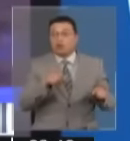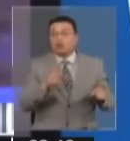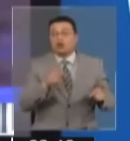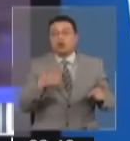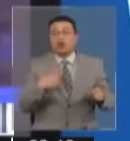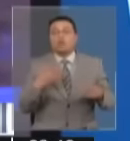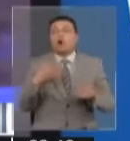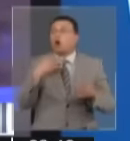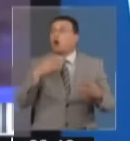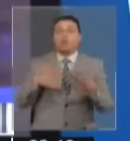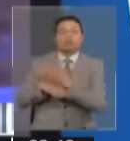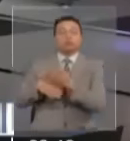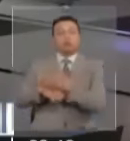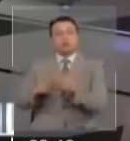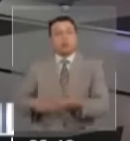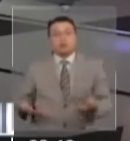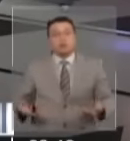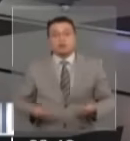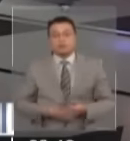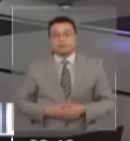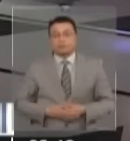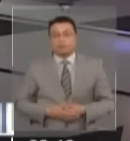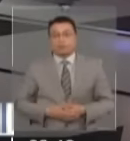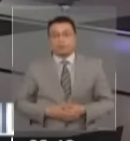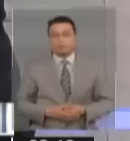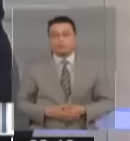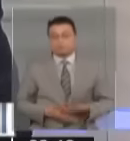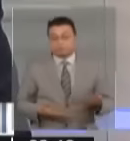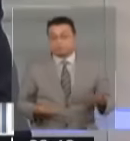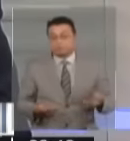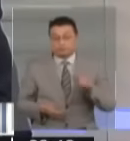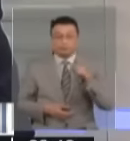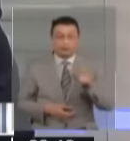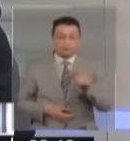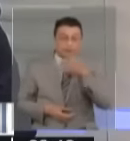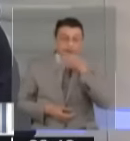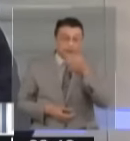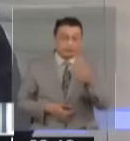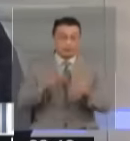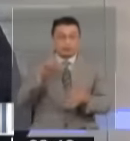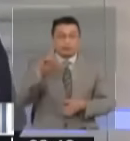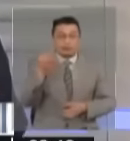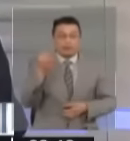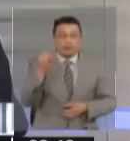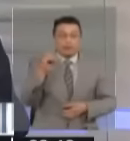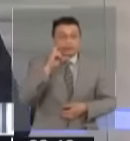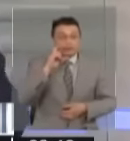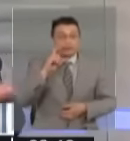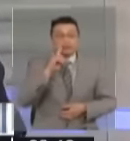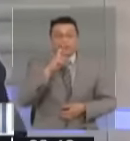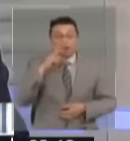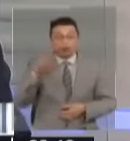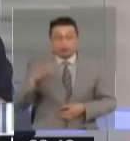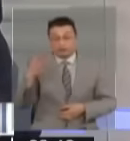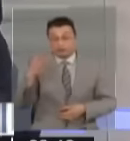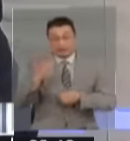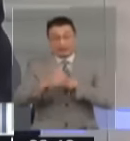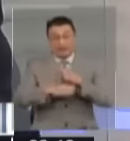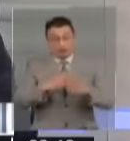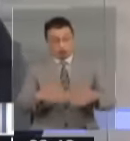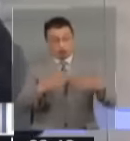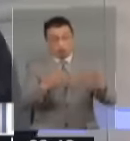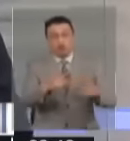utilizar? Ok, dejemos que responda. Sí. Bueno, el llamado a licitación al margen de los 30 años contemplaba que todos